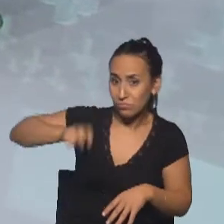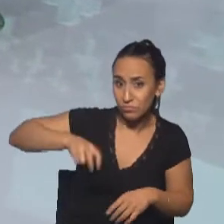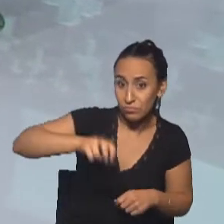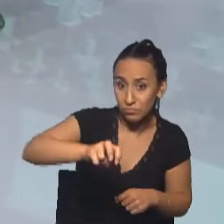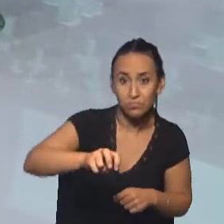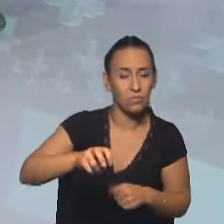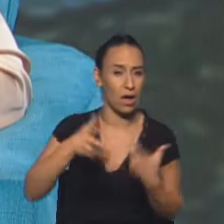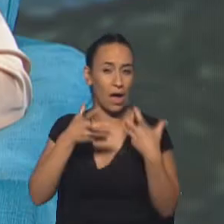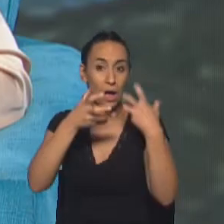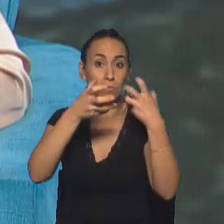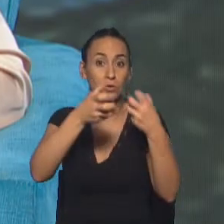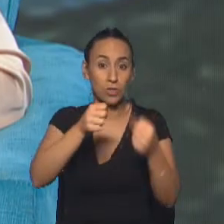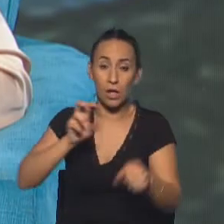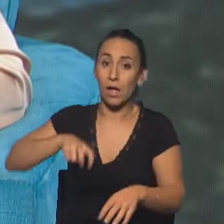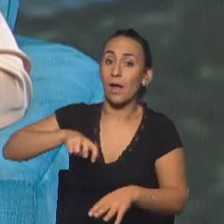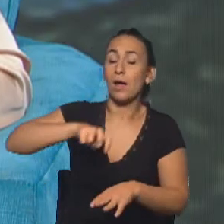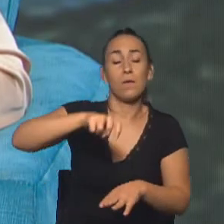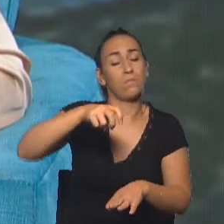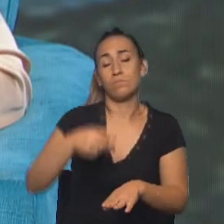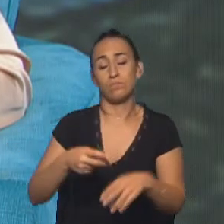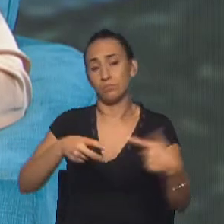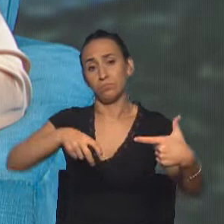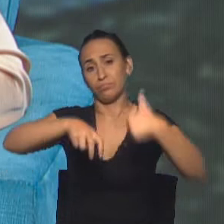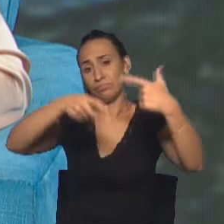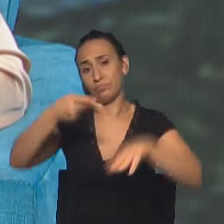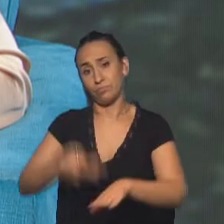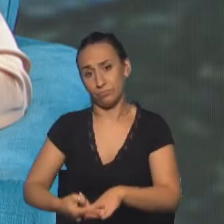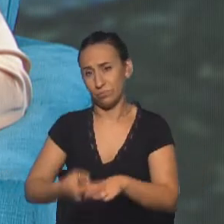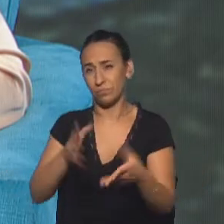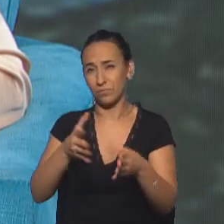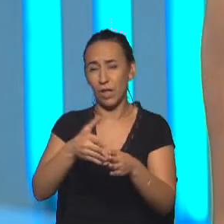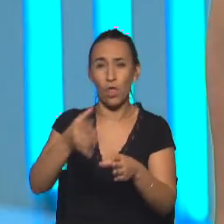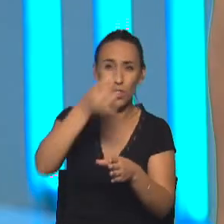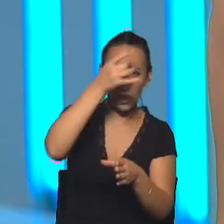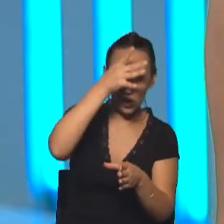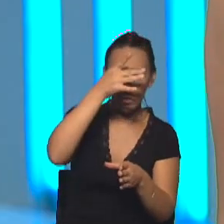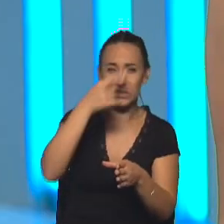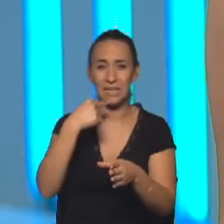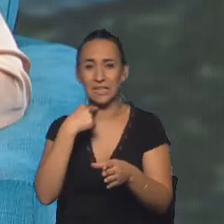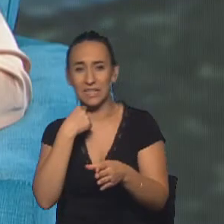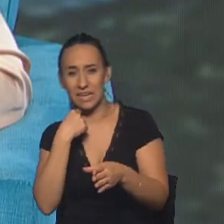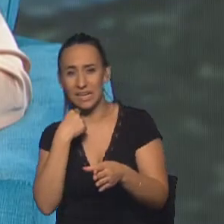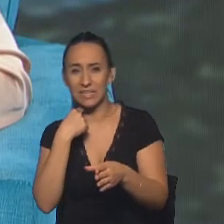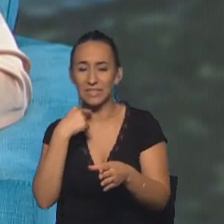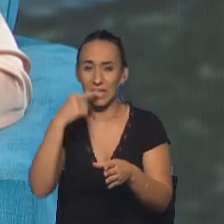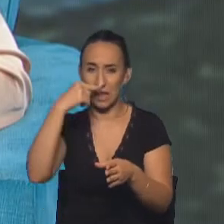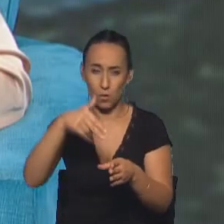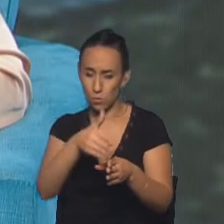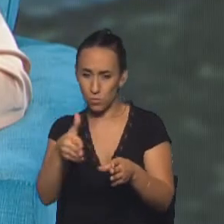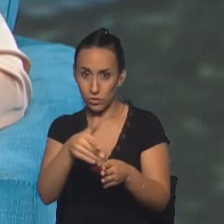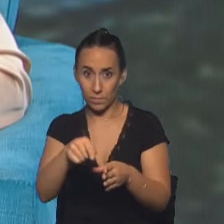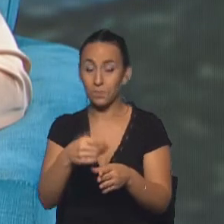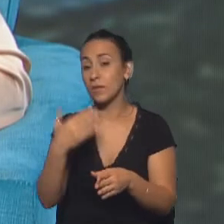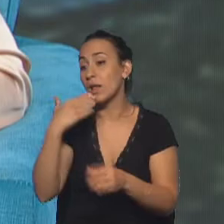perdió. Y ahí cayó el 13 de junio, entre el 12 y el 13. Hasta la certeza de la fecha tenés. Gracias a un compañero.